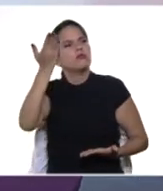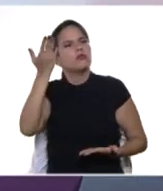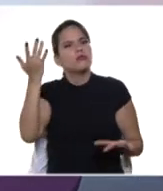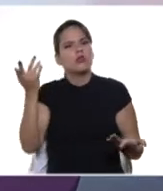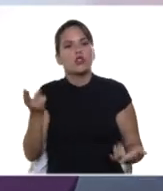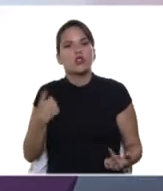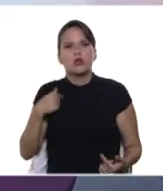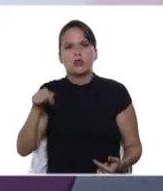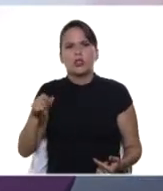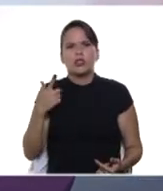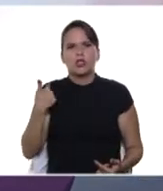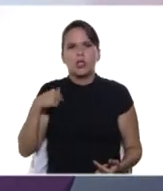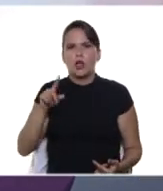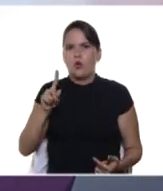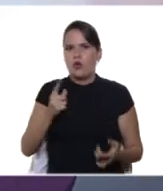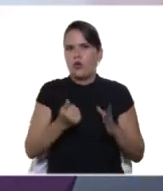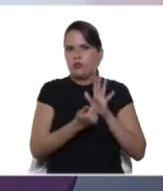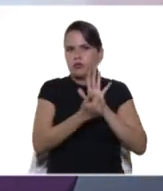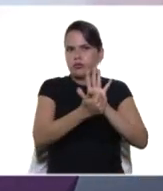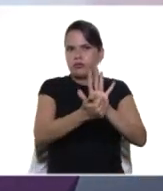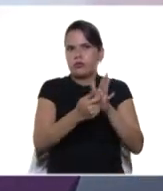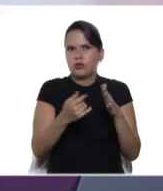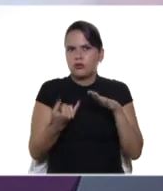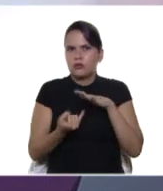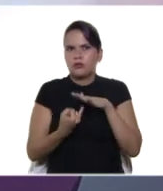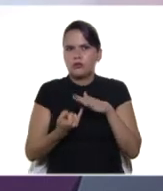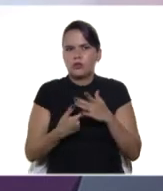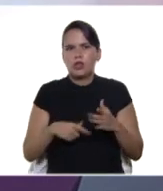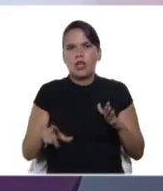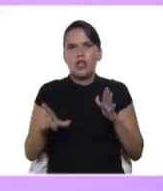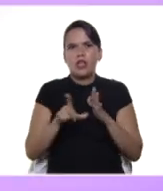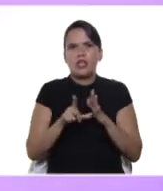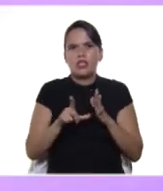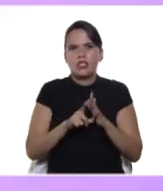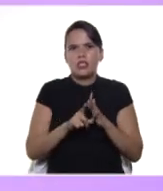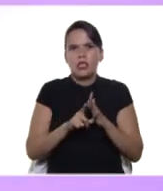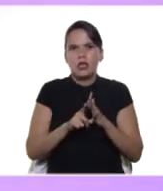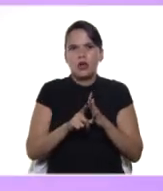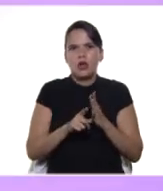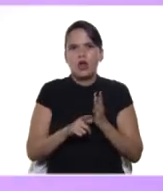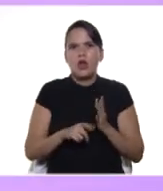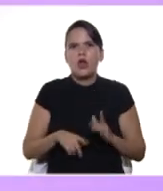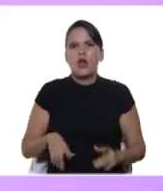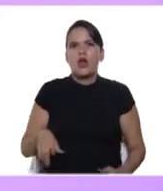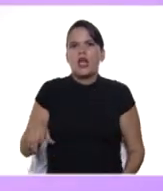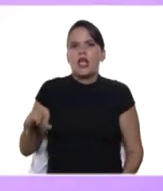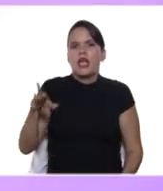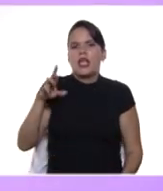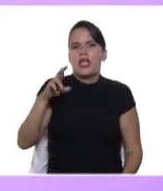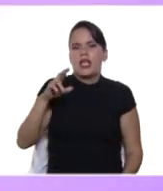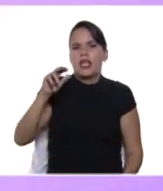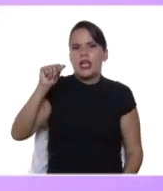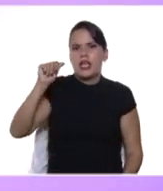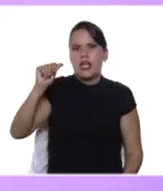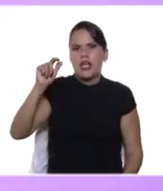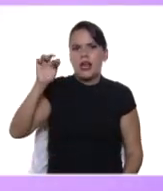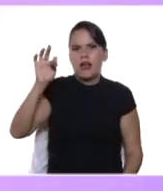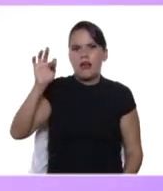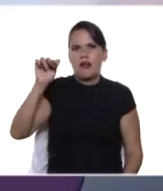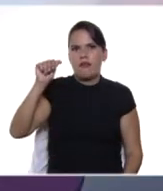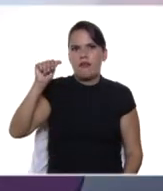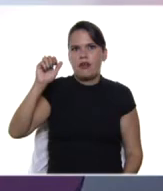Yo por aquí tengo una de ellas, la del Liceo Rafael Urdaneta, la cual es la institución de donde